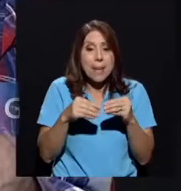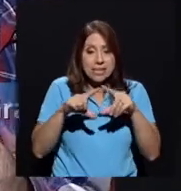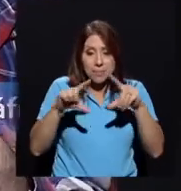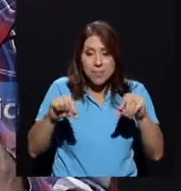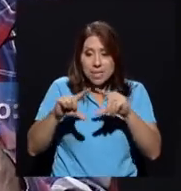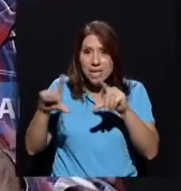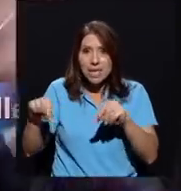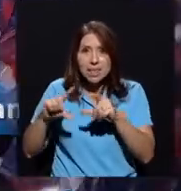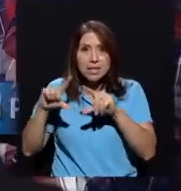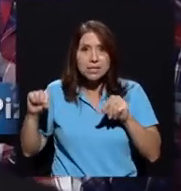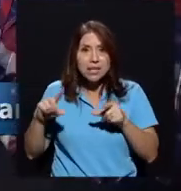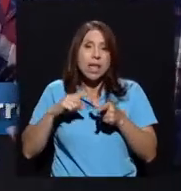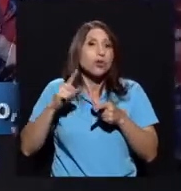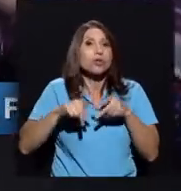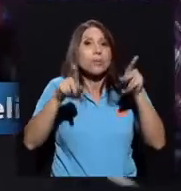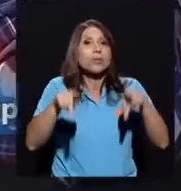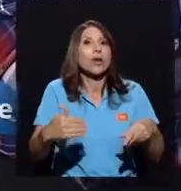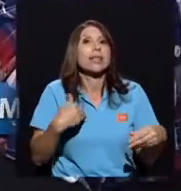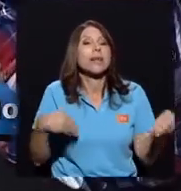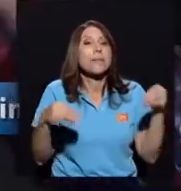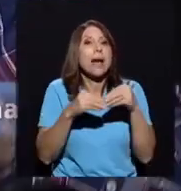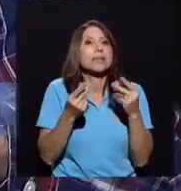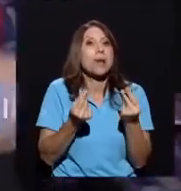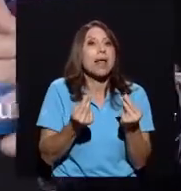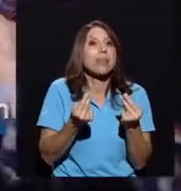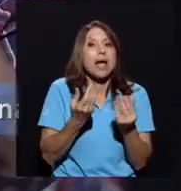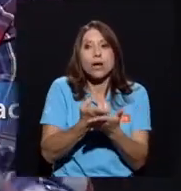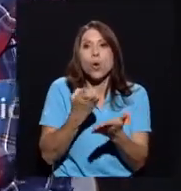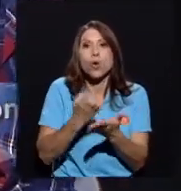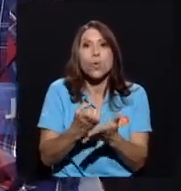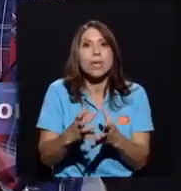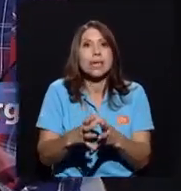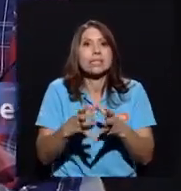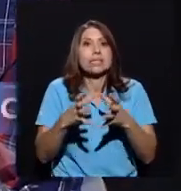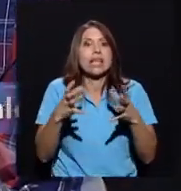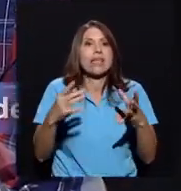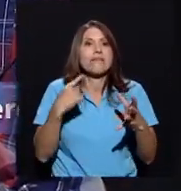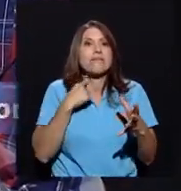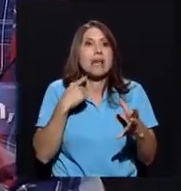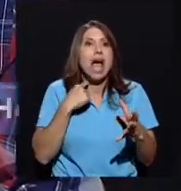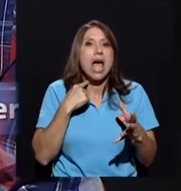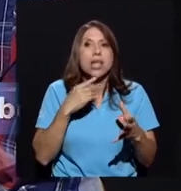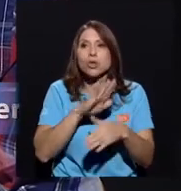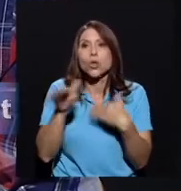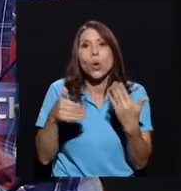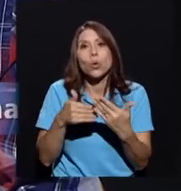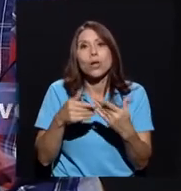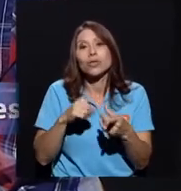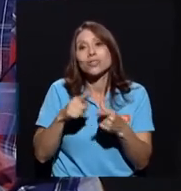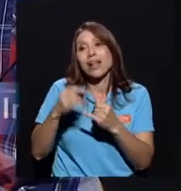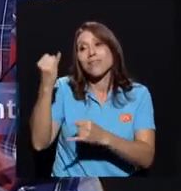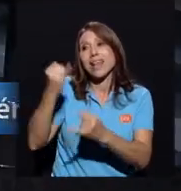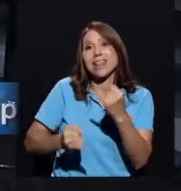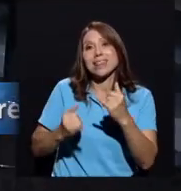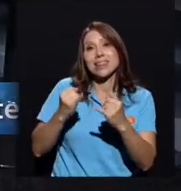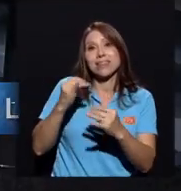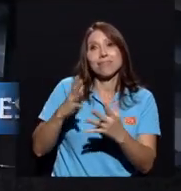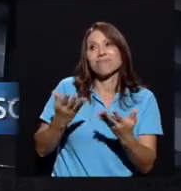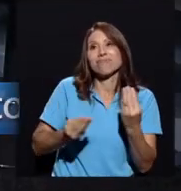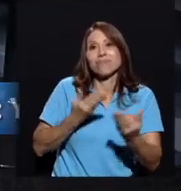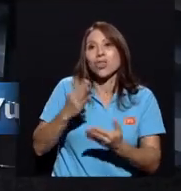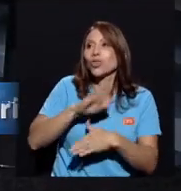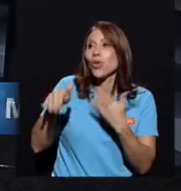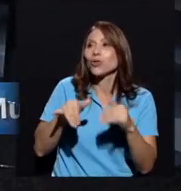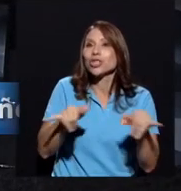plata la economía se infla los precios se inflan y al final todos terminamos igual pero peor y el cit a la inflación